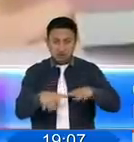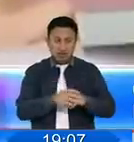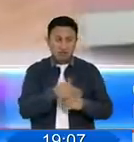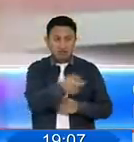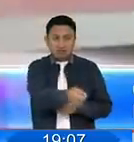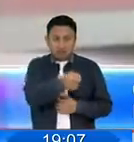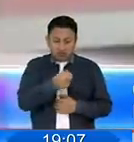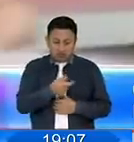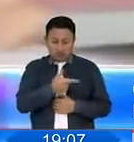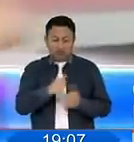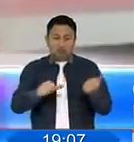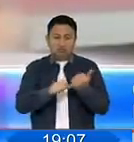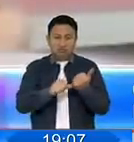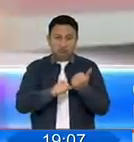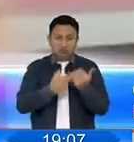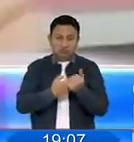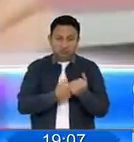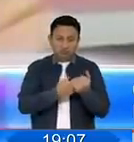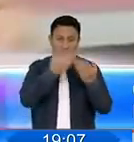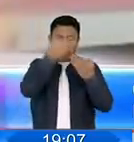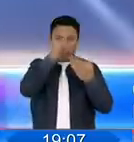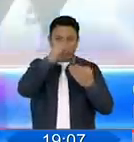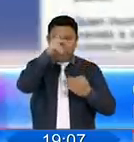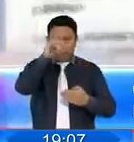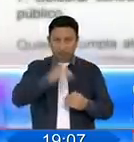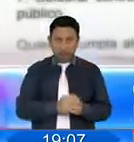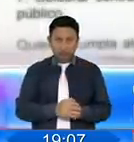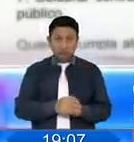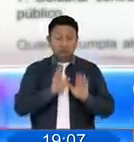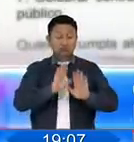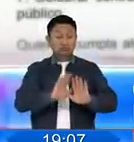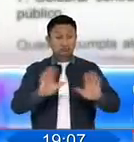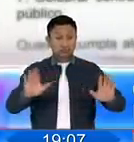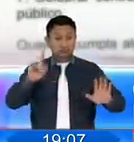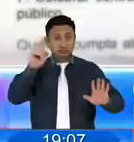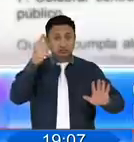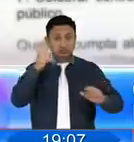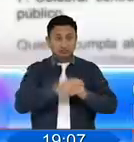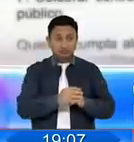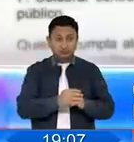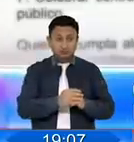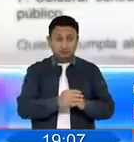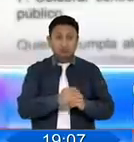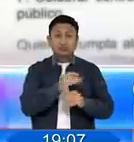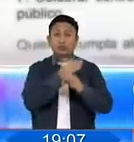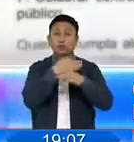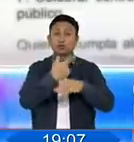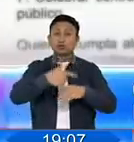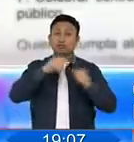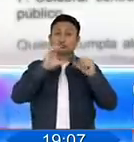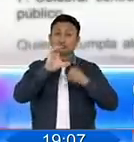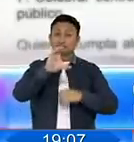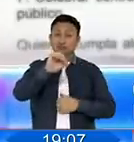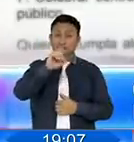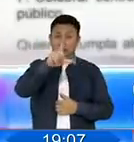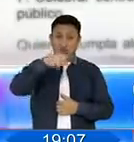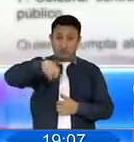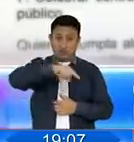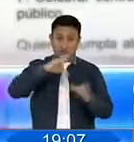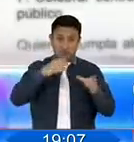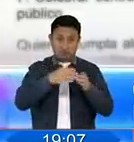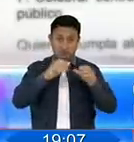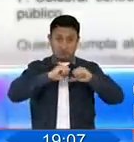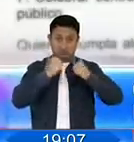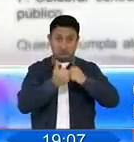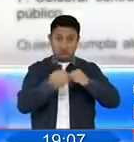administrar recursos del presupuesto general del Estado, salvo los destinados al funcionamiento administrativo de la Asamblea Nacional, percibir dietas